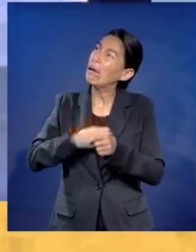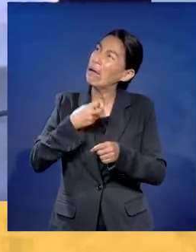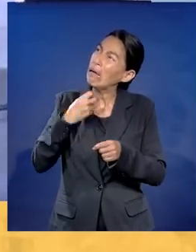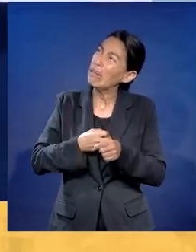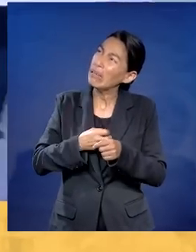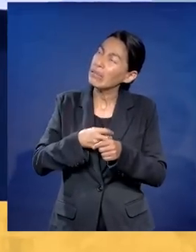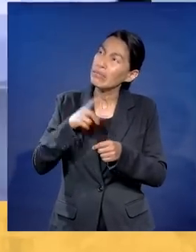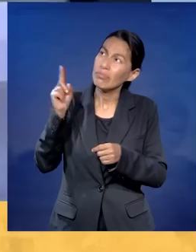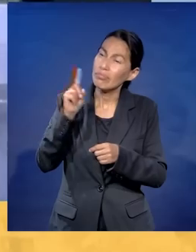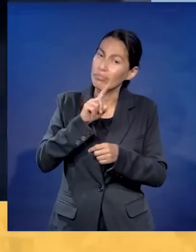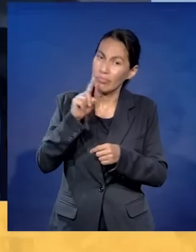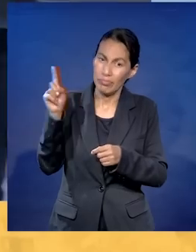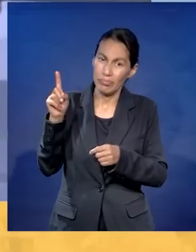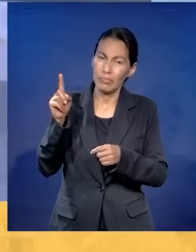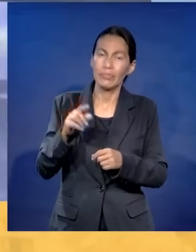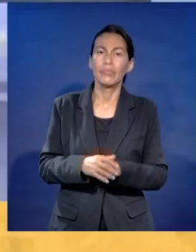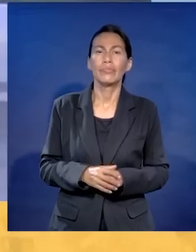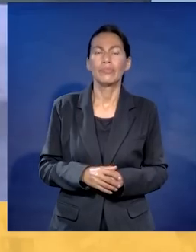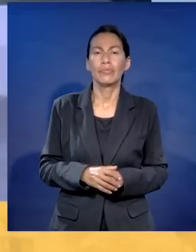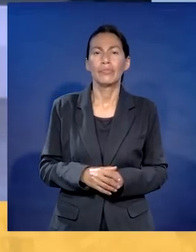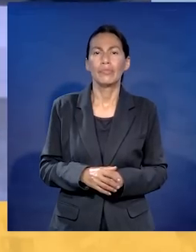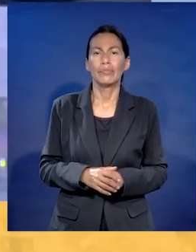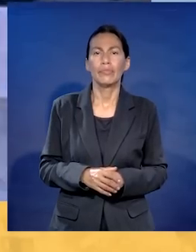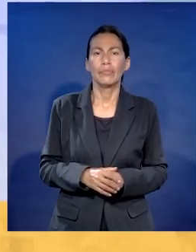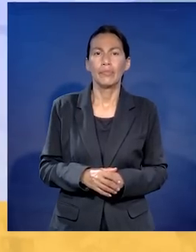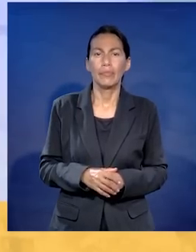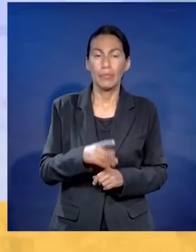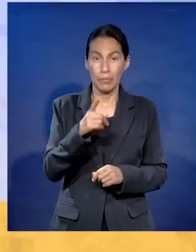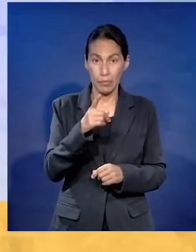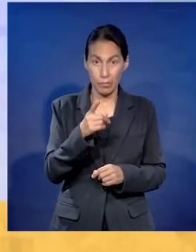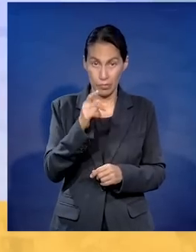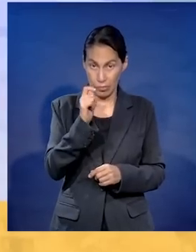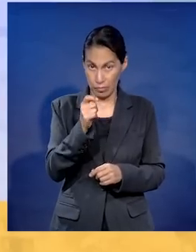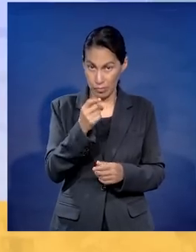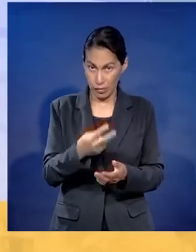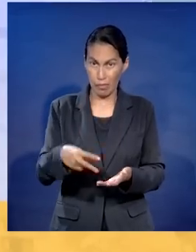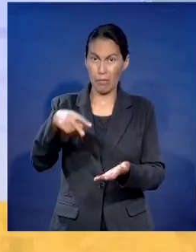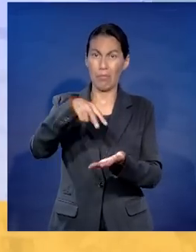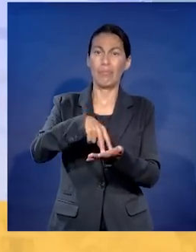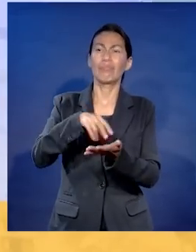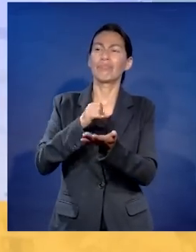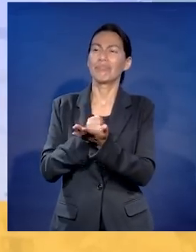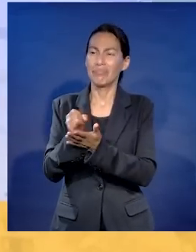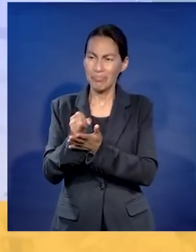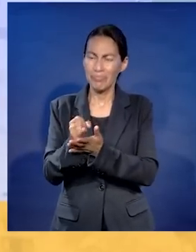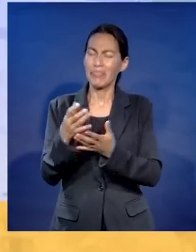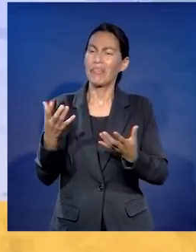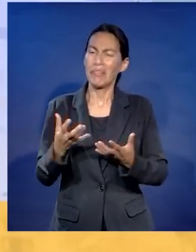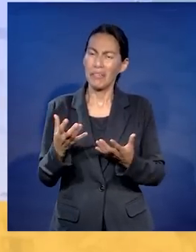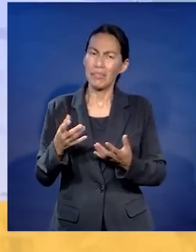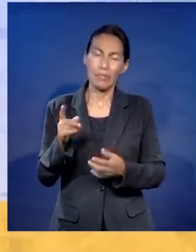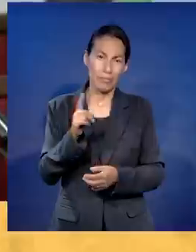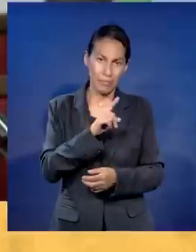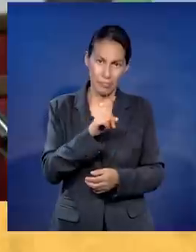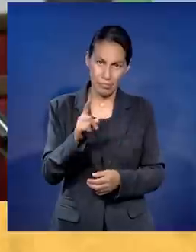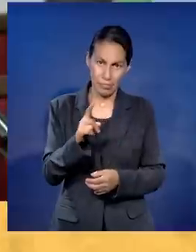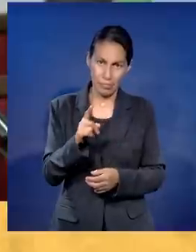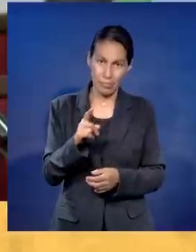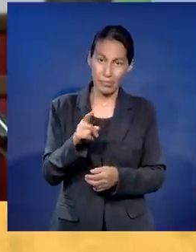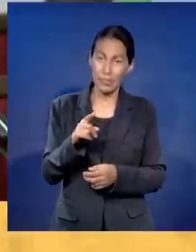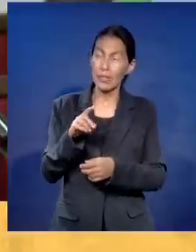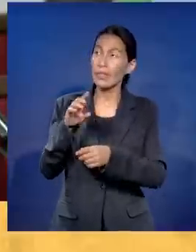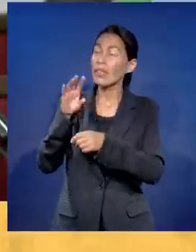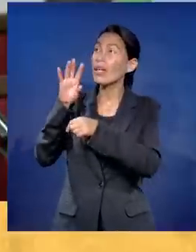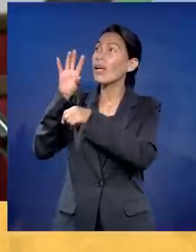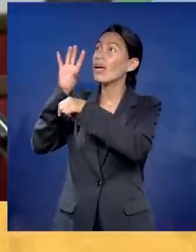vuestro corazón Por favor no te confundas no se trata de levantarte en una decisión no se trata de